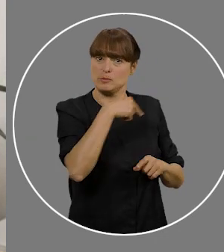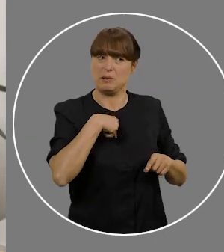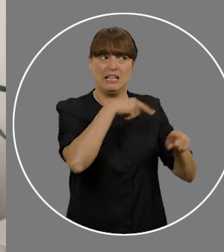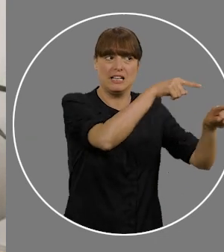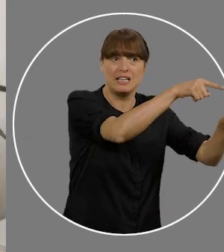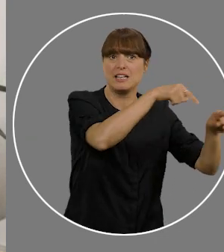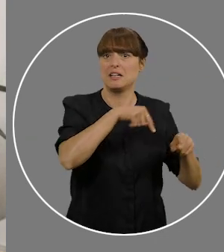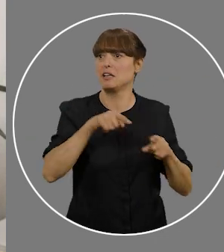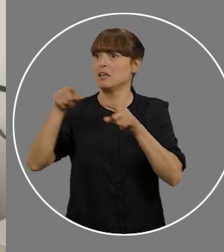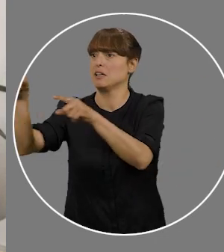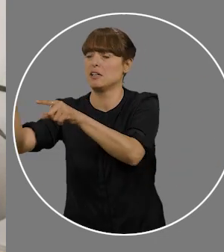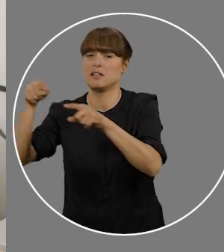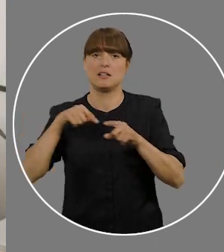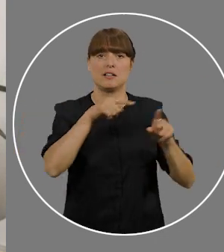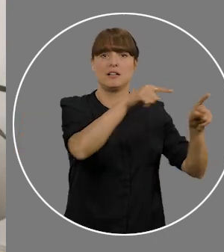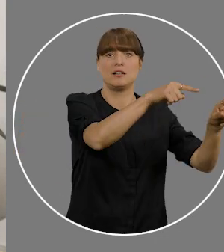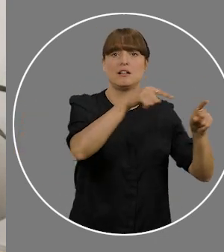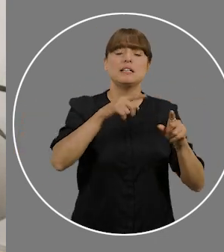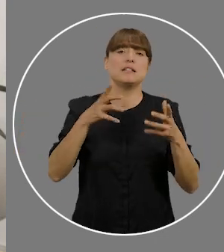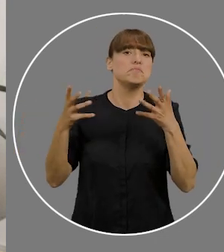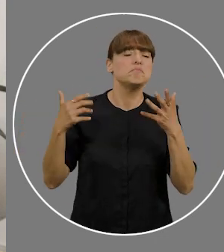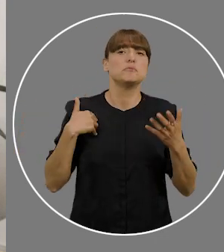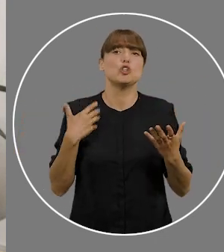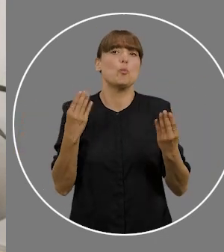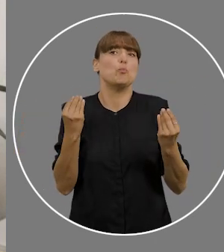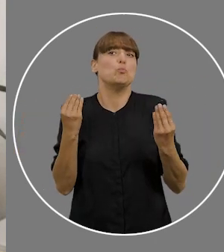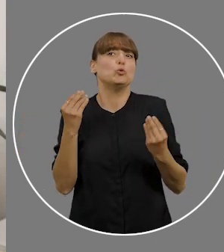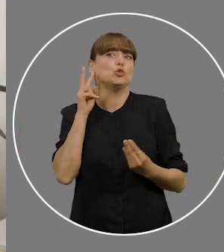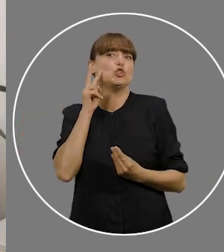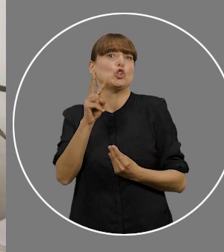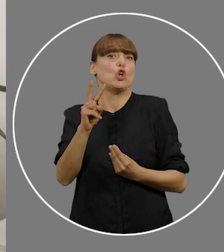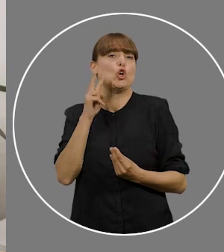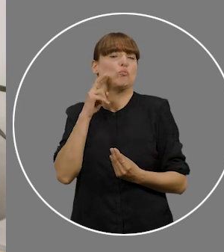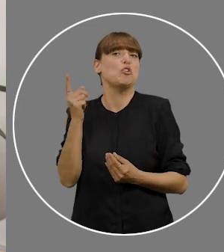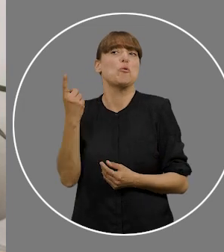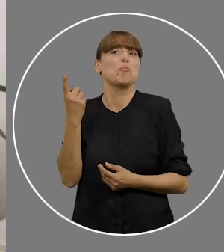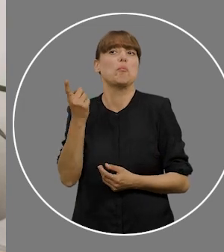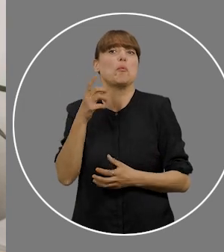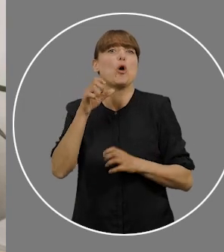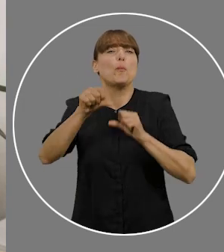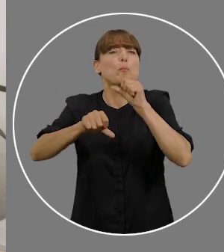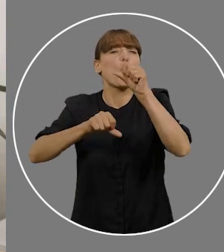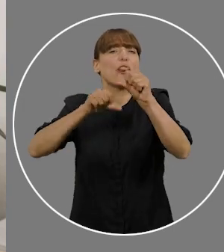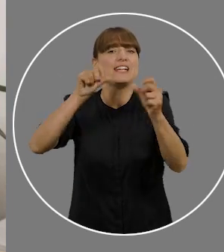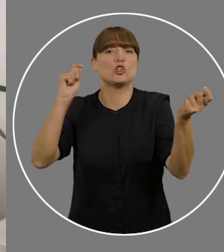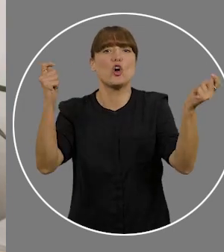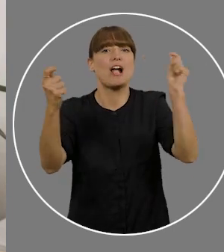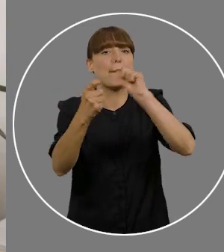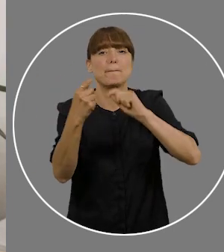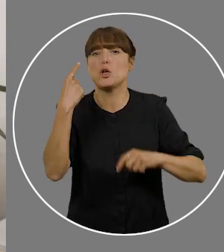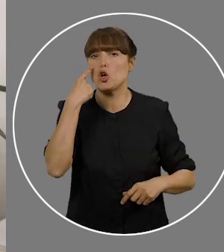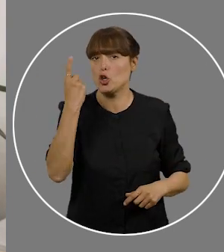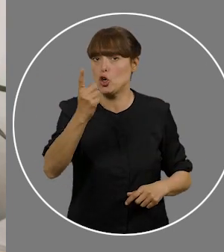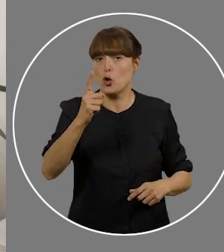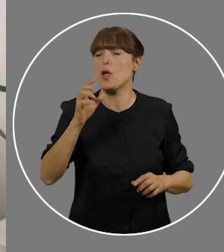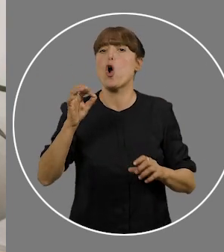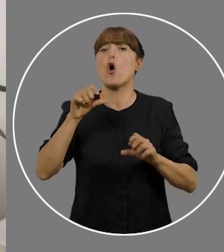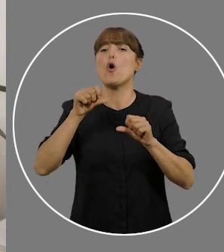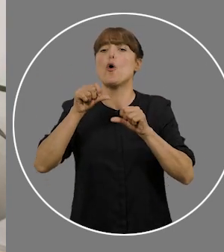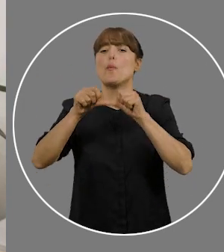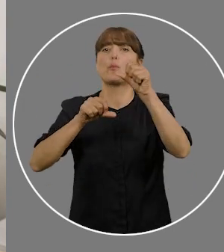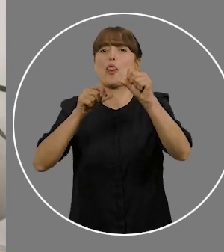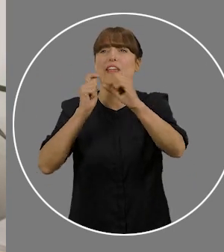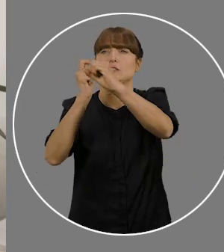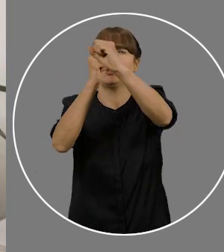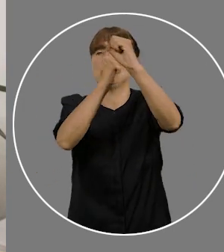casa de mi madre, pues no vi mucho el proceso de cómo lo